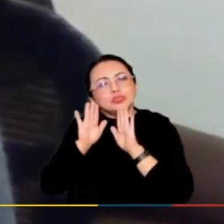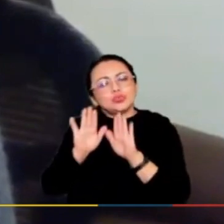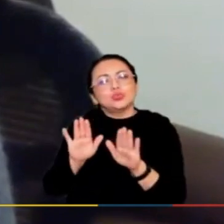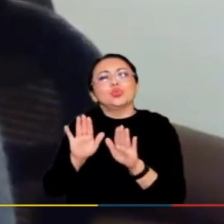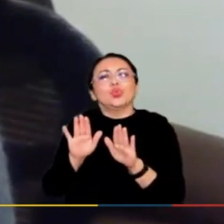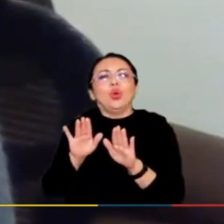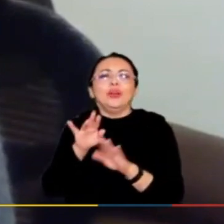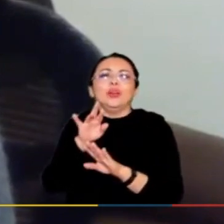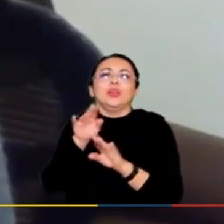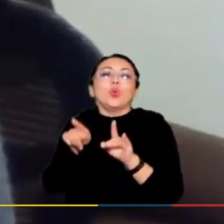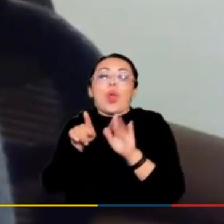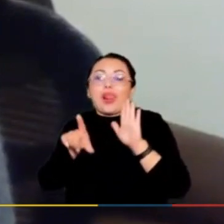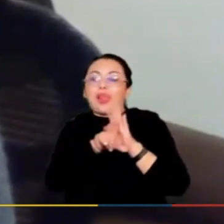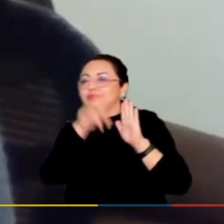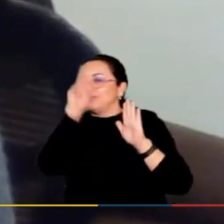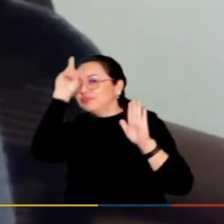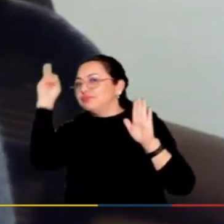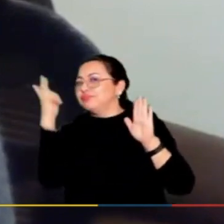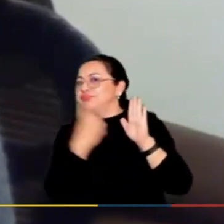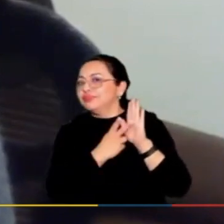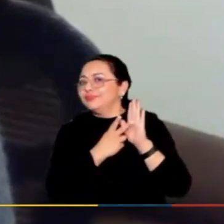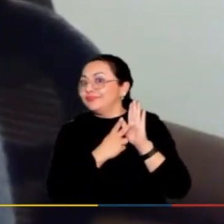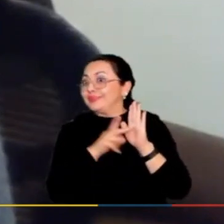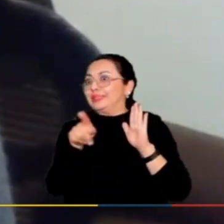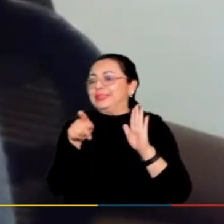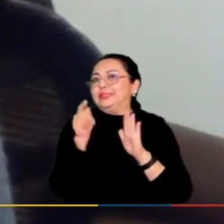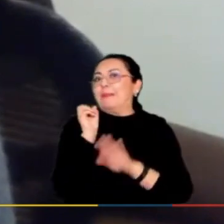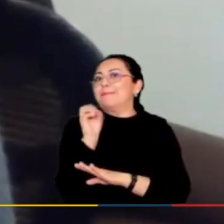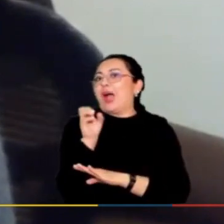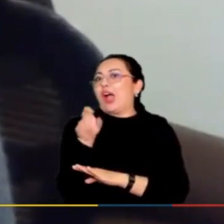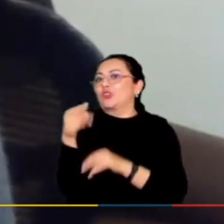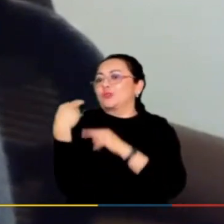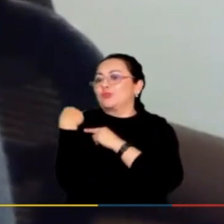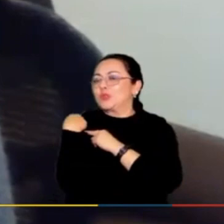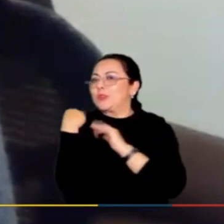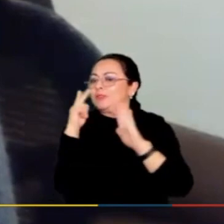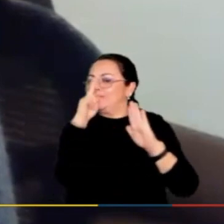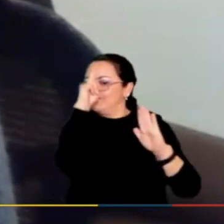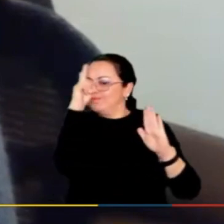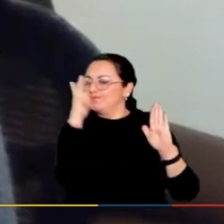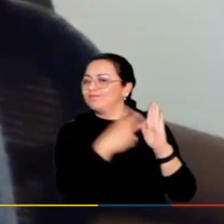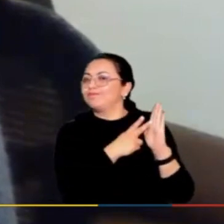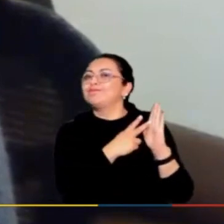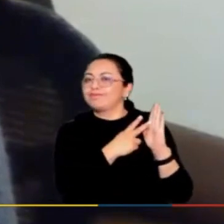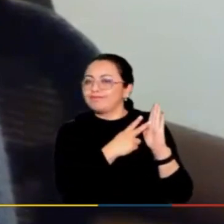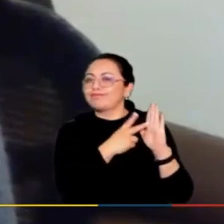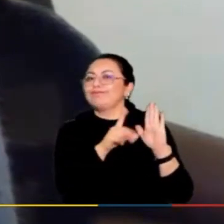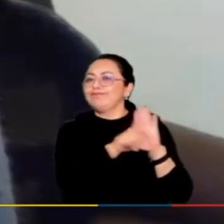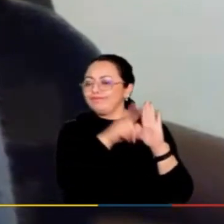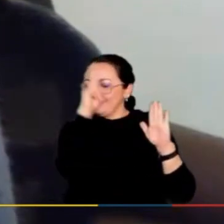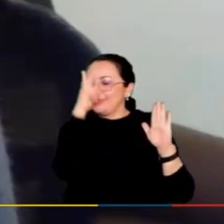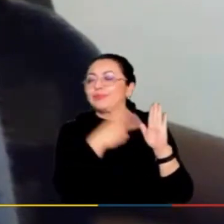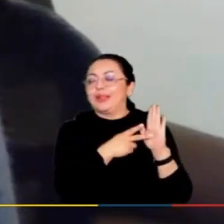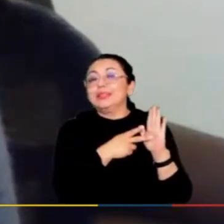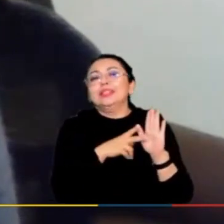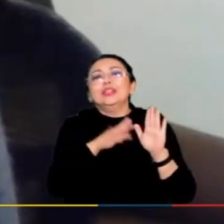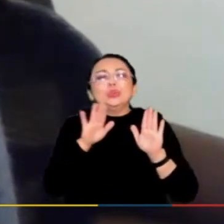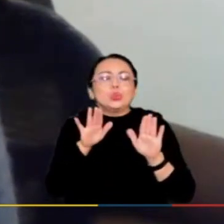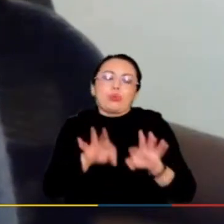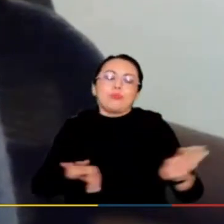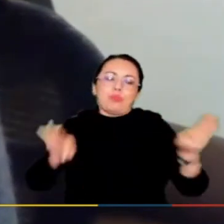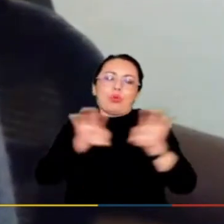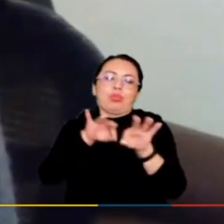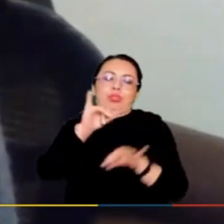en el respeto de las leyes por parte del sector financiero colombiano. Es un activo supremamente